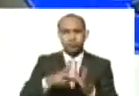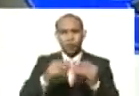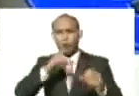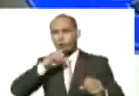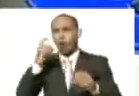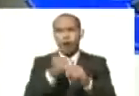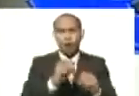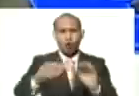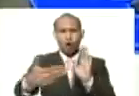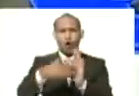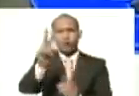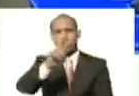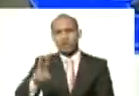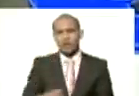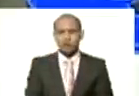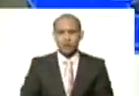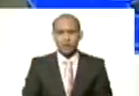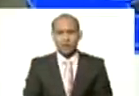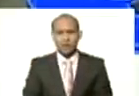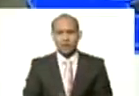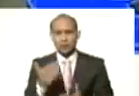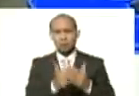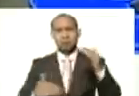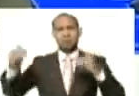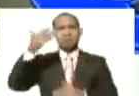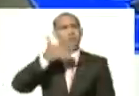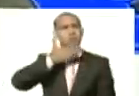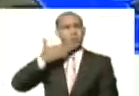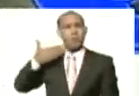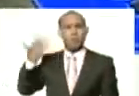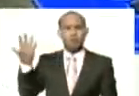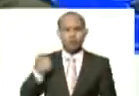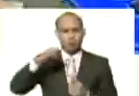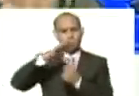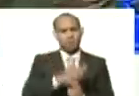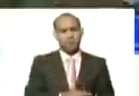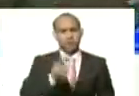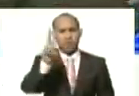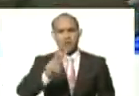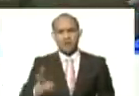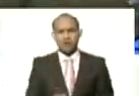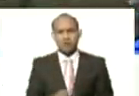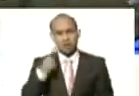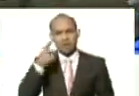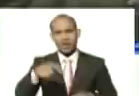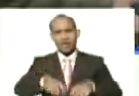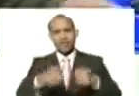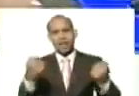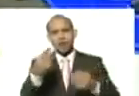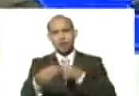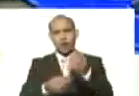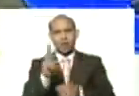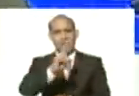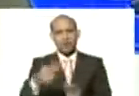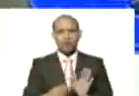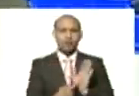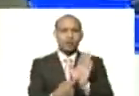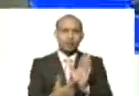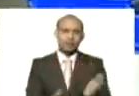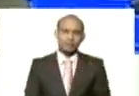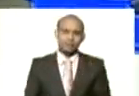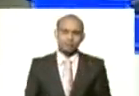odio, su fascismo, su supremacismo y su violencia. Y miren el daño que le hizo a Venezuela el loco